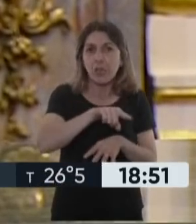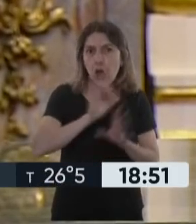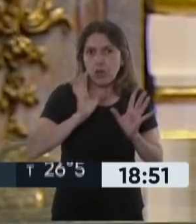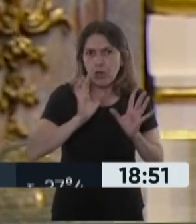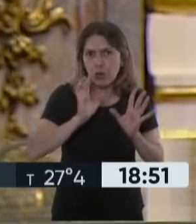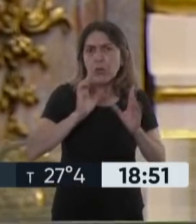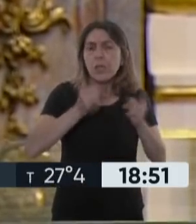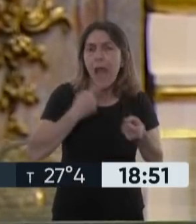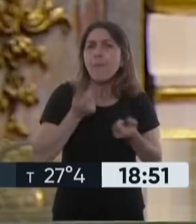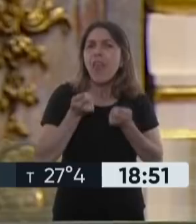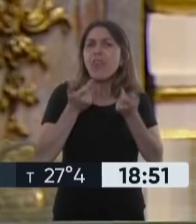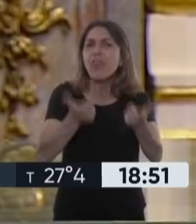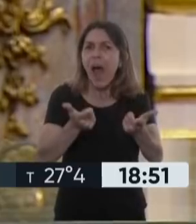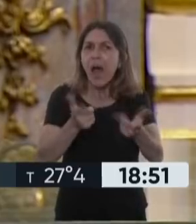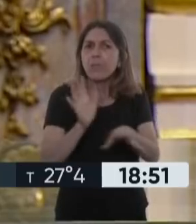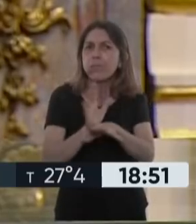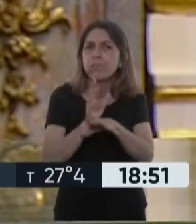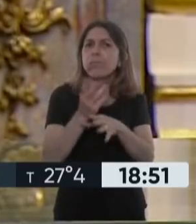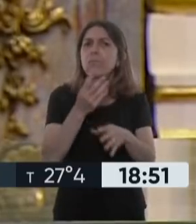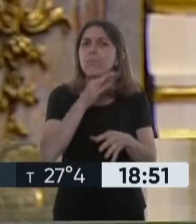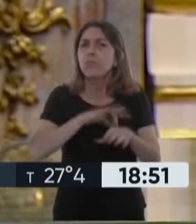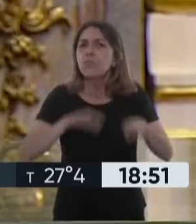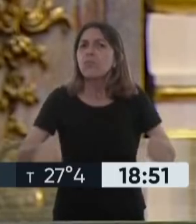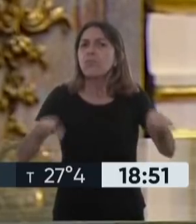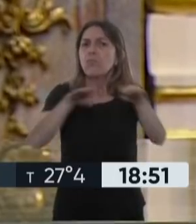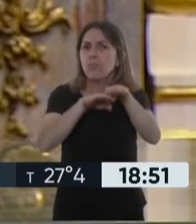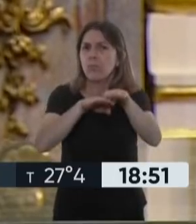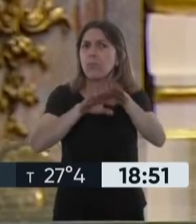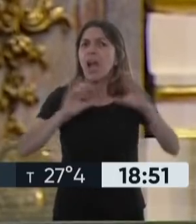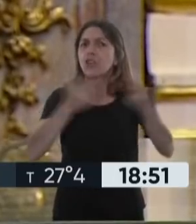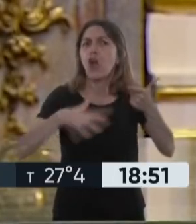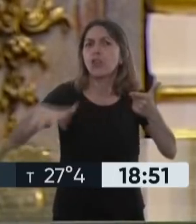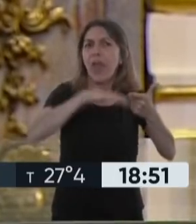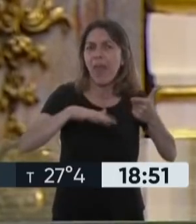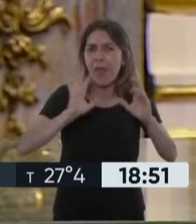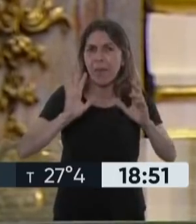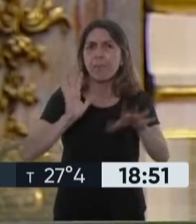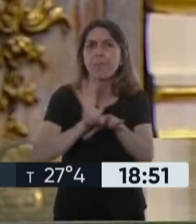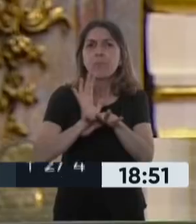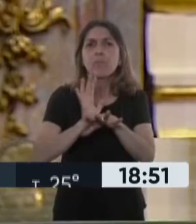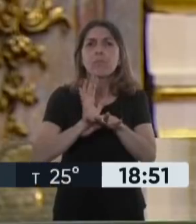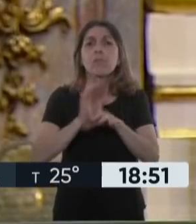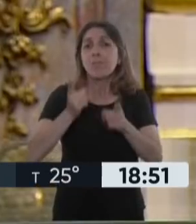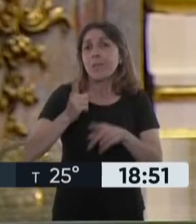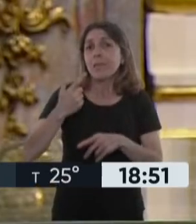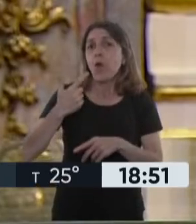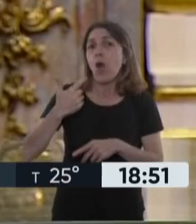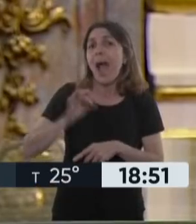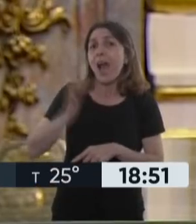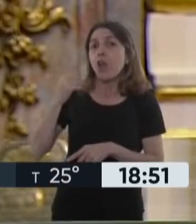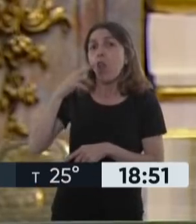y garantizar un rumbo de equidad económica y social. La economía argentina en el año